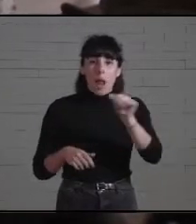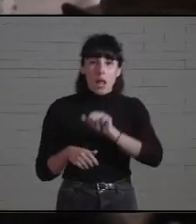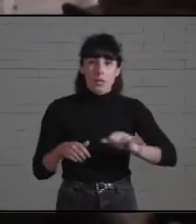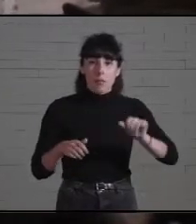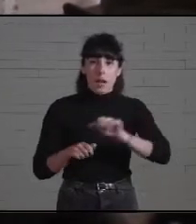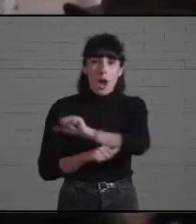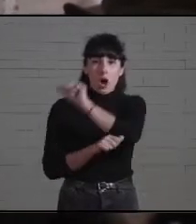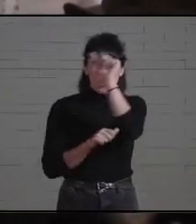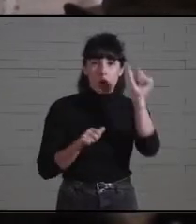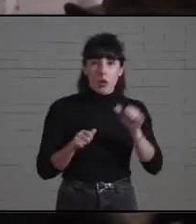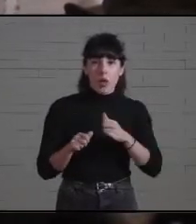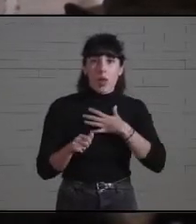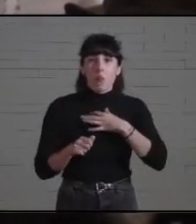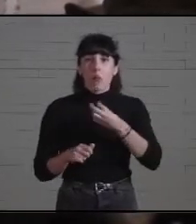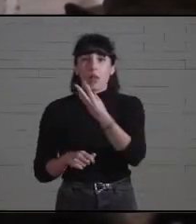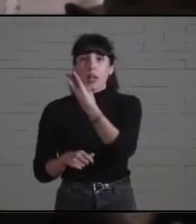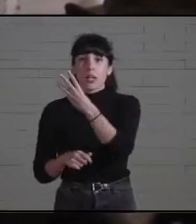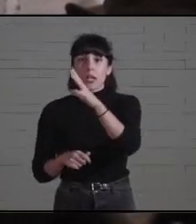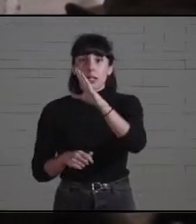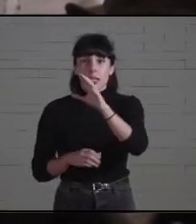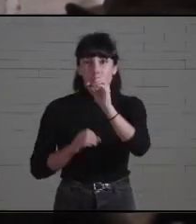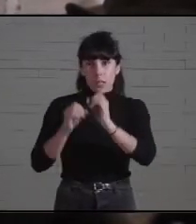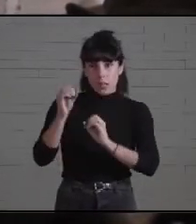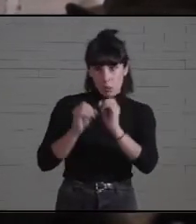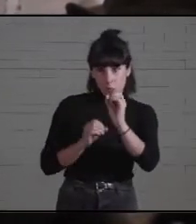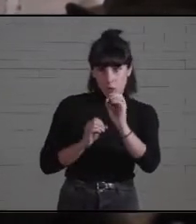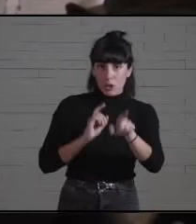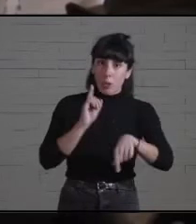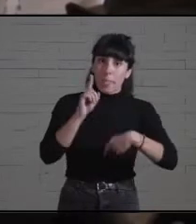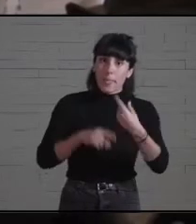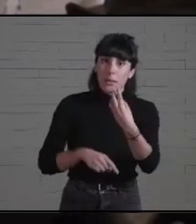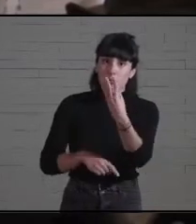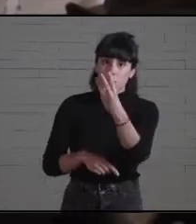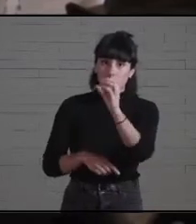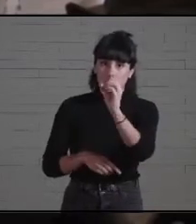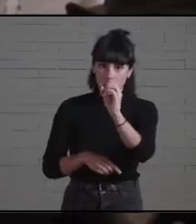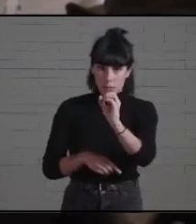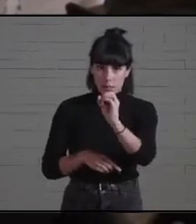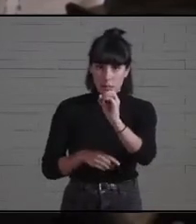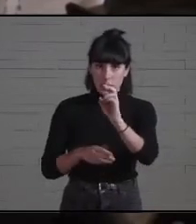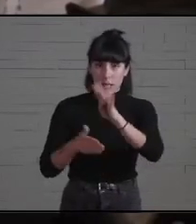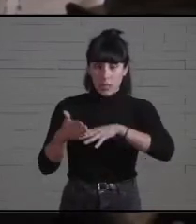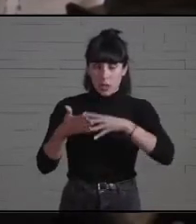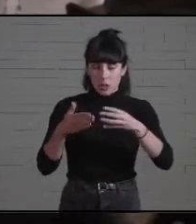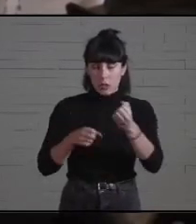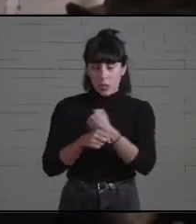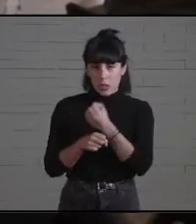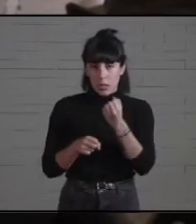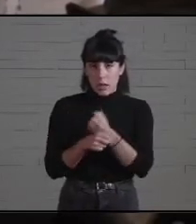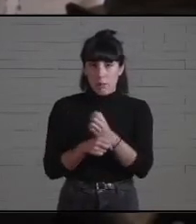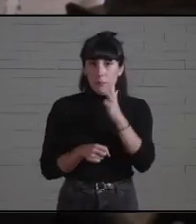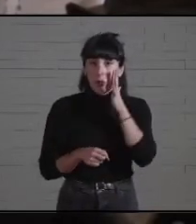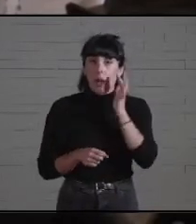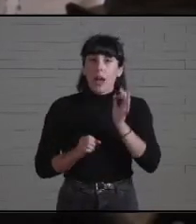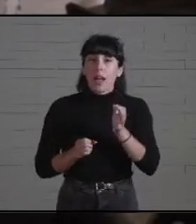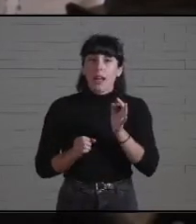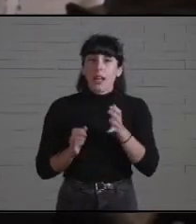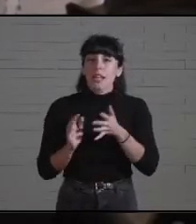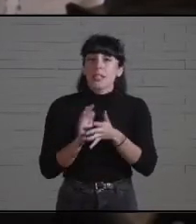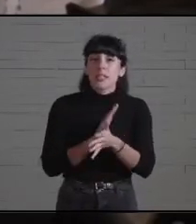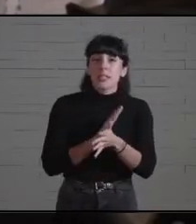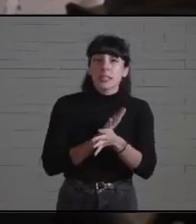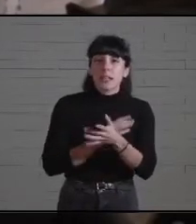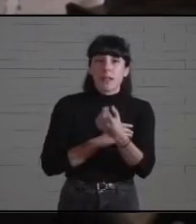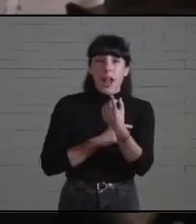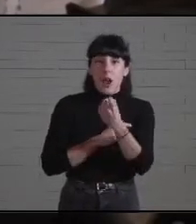a 35 o 30 horas, empezando por 35 horas, para que en realidad nadie necesite pedir